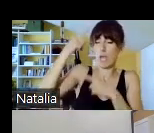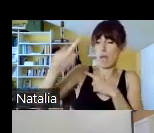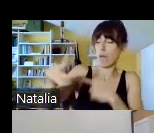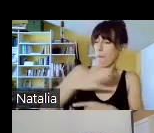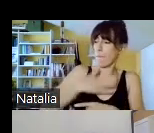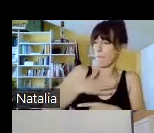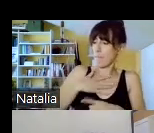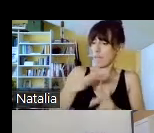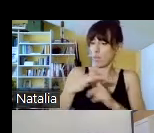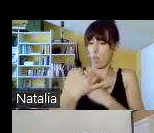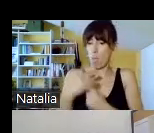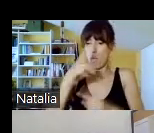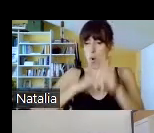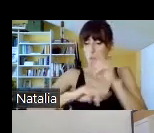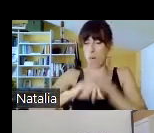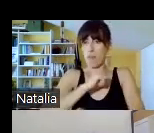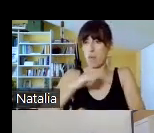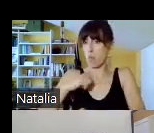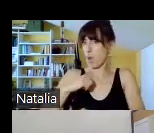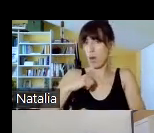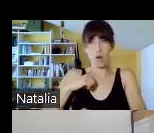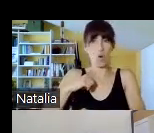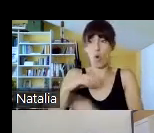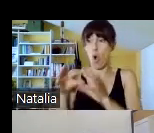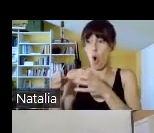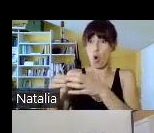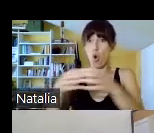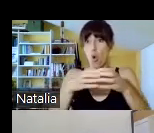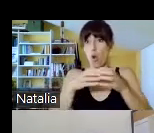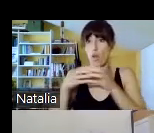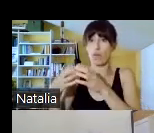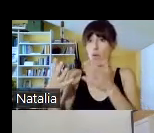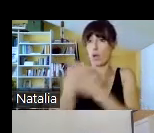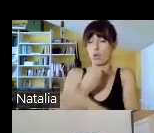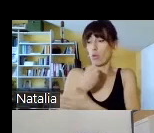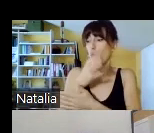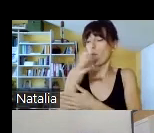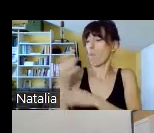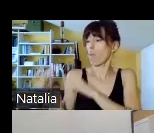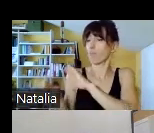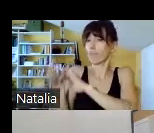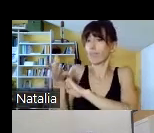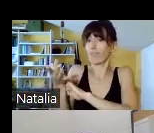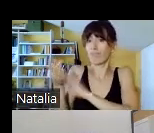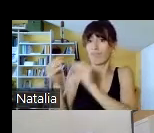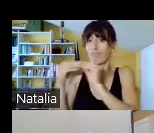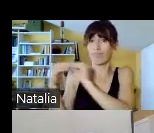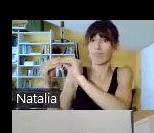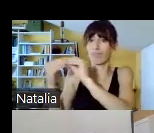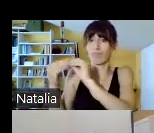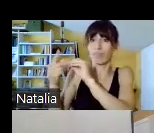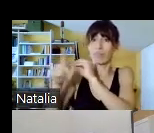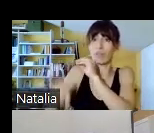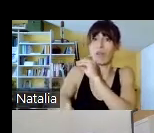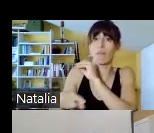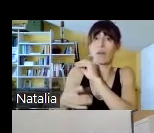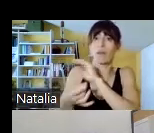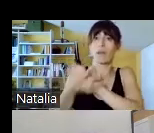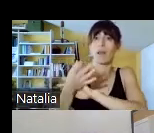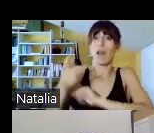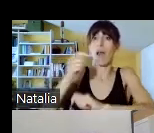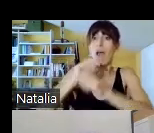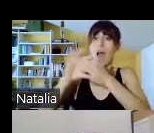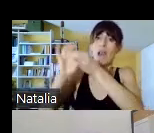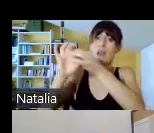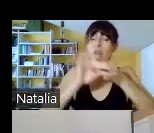individual, sino que es algo colectivo que nos sucede a todas y que comparte raíces comunes, así como crear alianzas comunitarias que nos